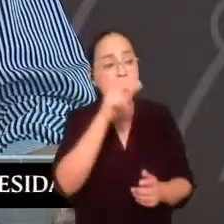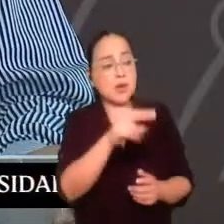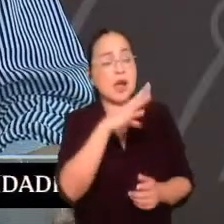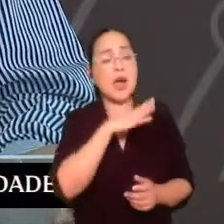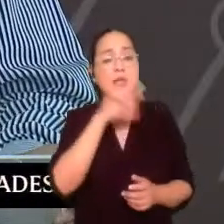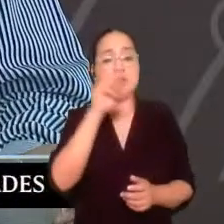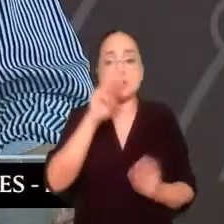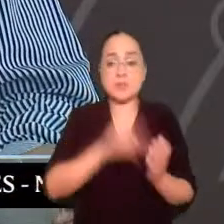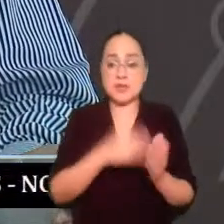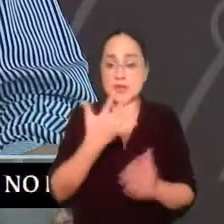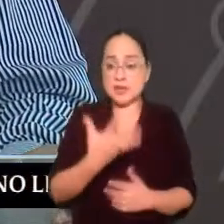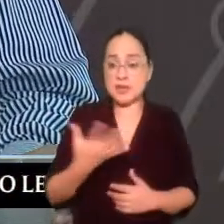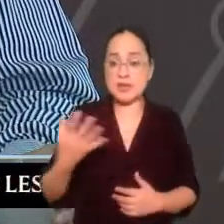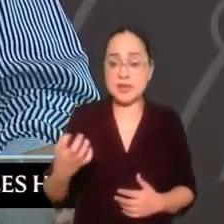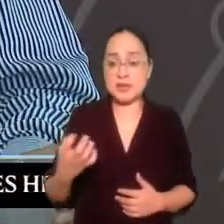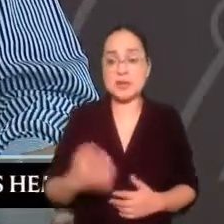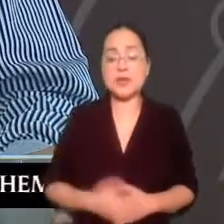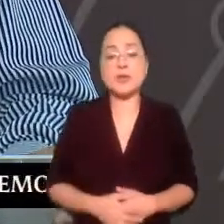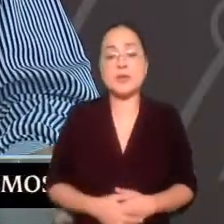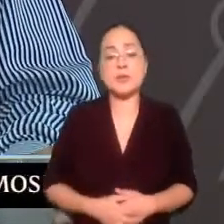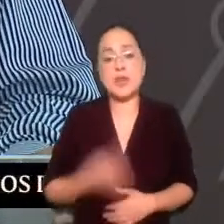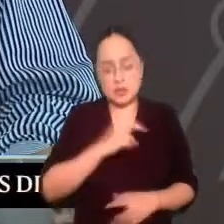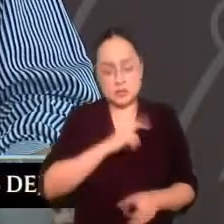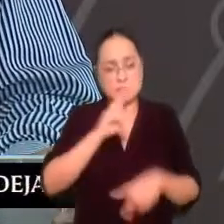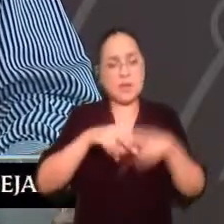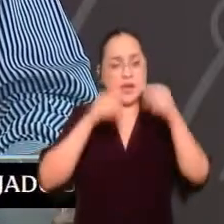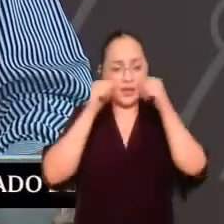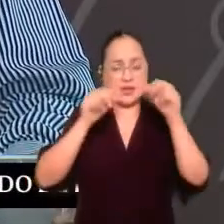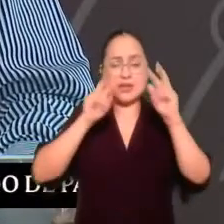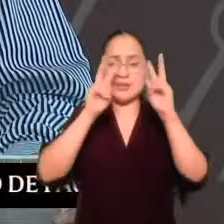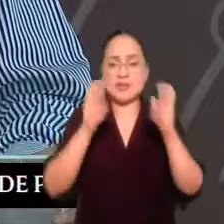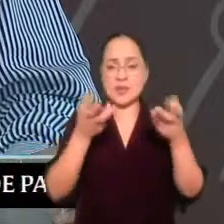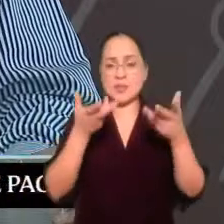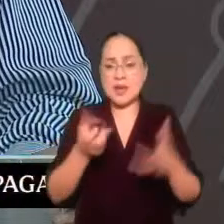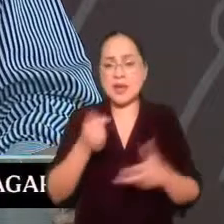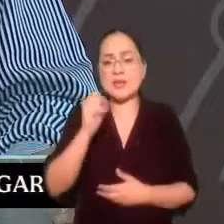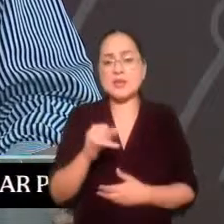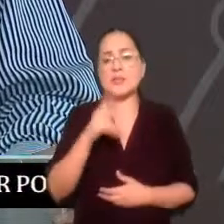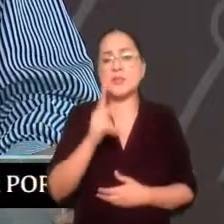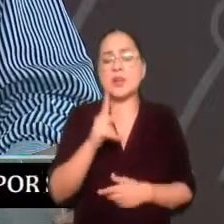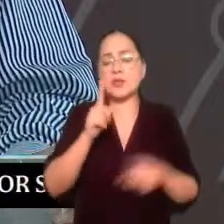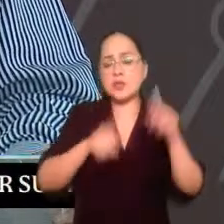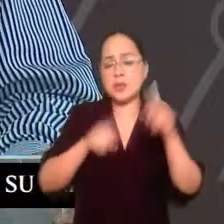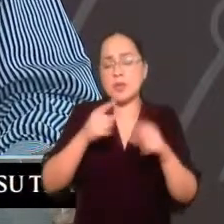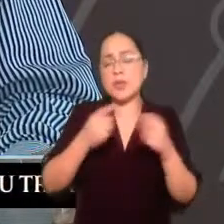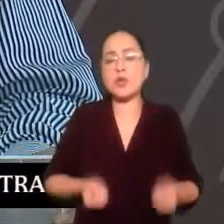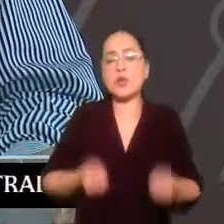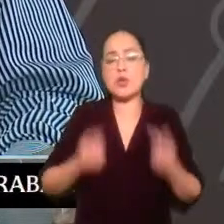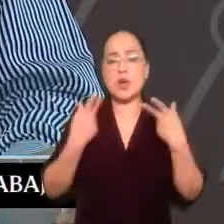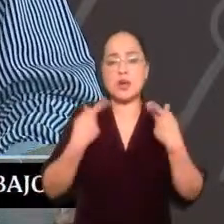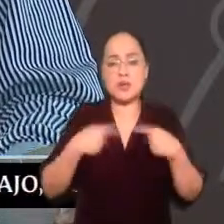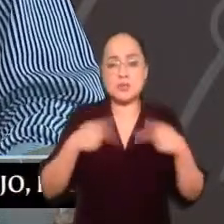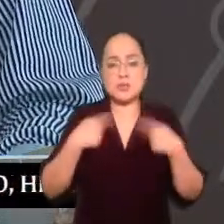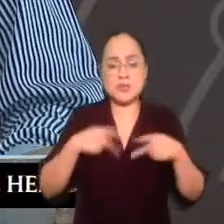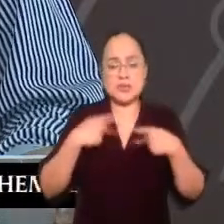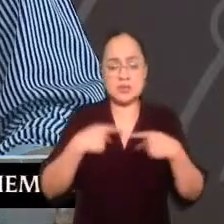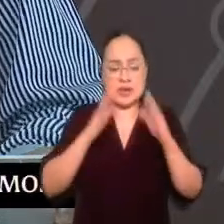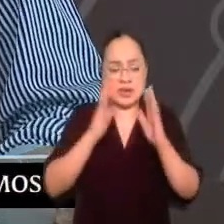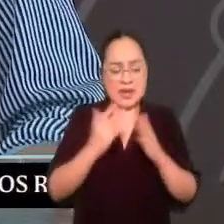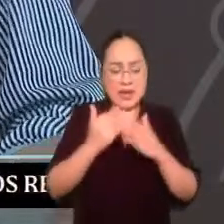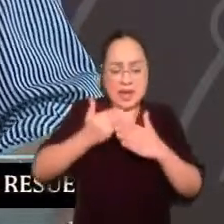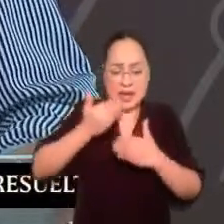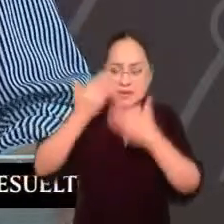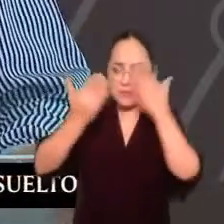esa cosa policial. Pero vamos a contratar sobre la base de gente que esté capacitada. Esto que estoy